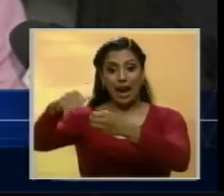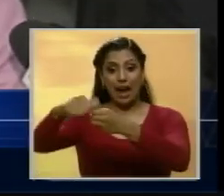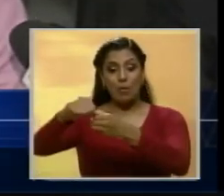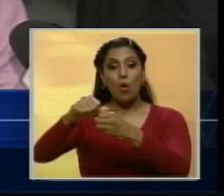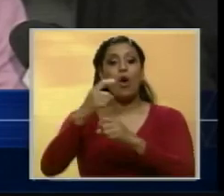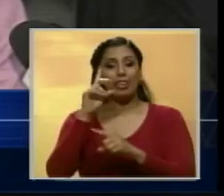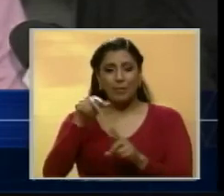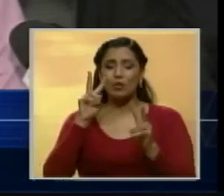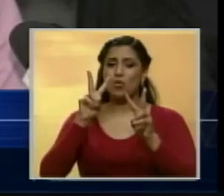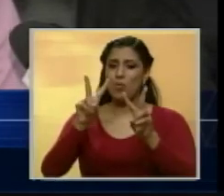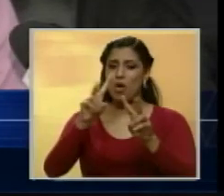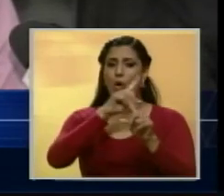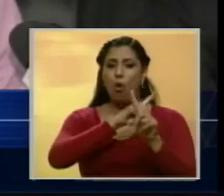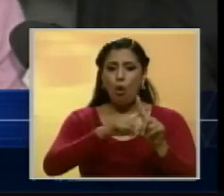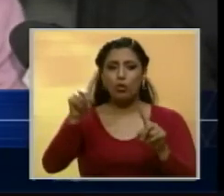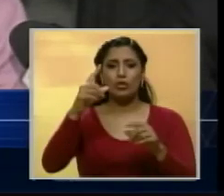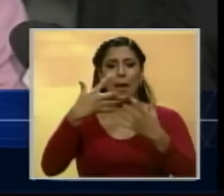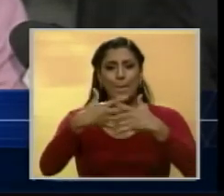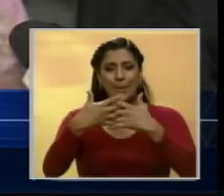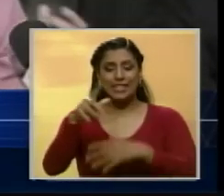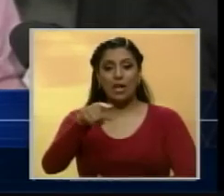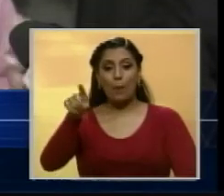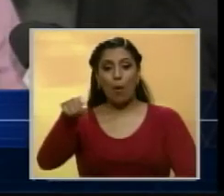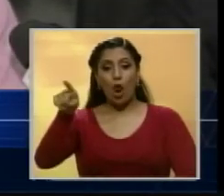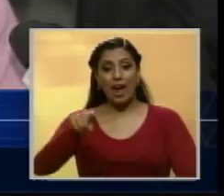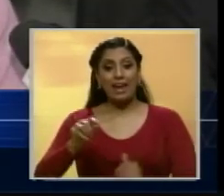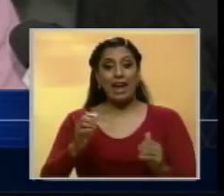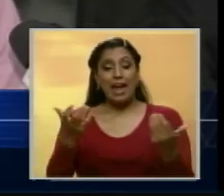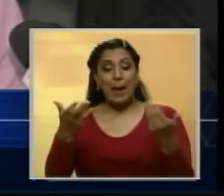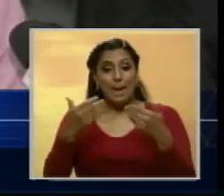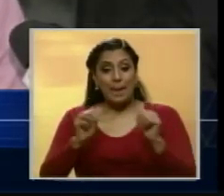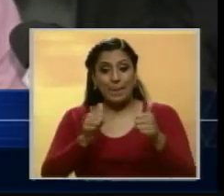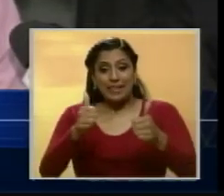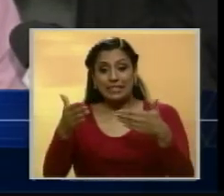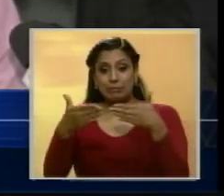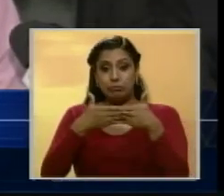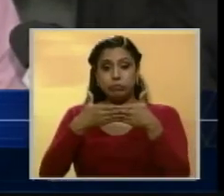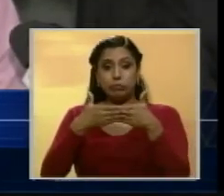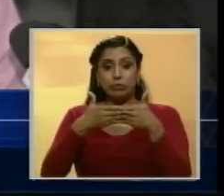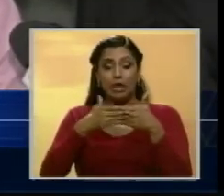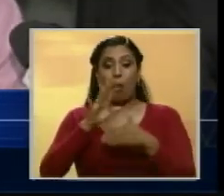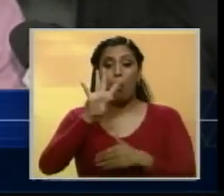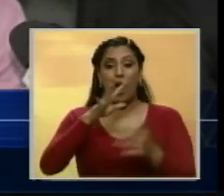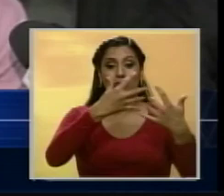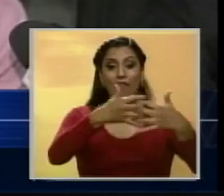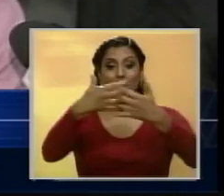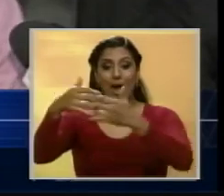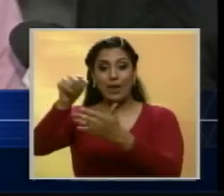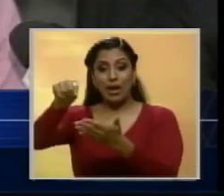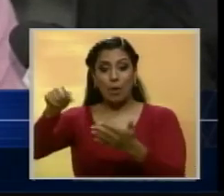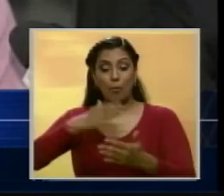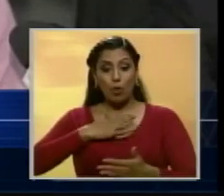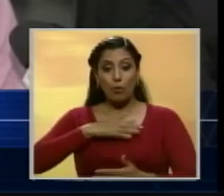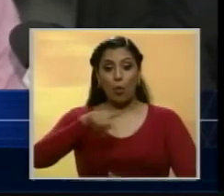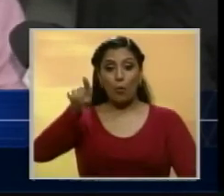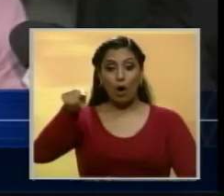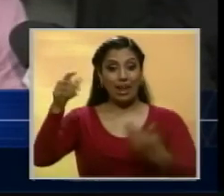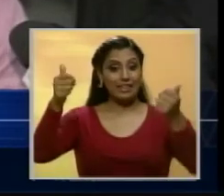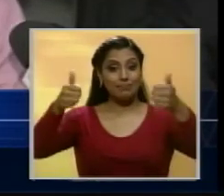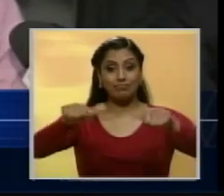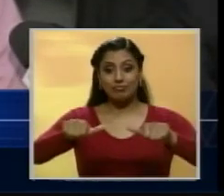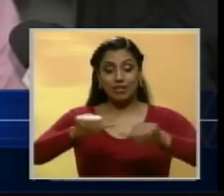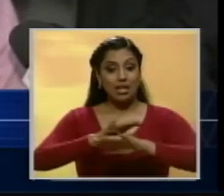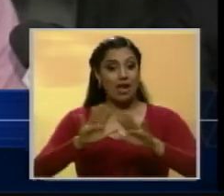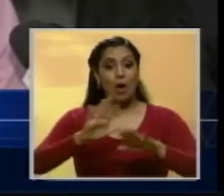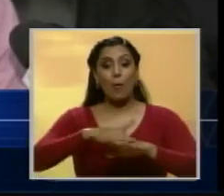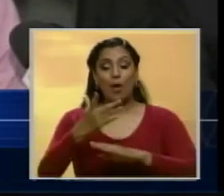a su vez vemos cómo Empresas Polar empieza a cerrar 4 plantas de producción de productos derivados